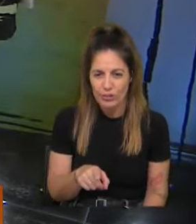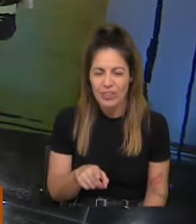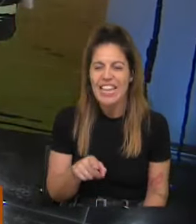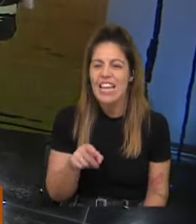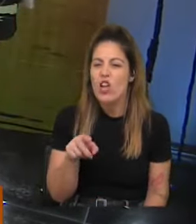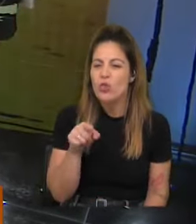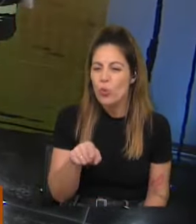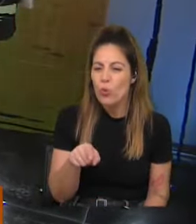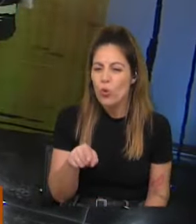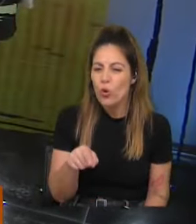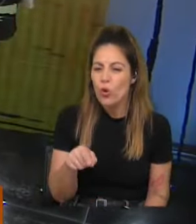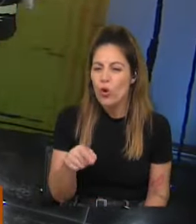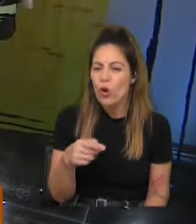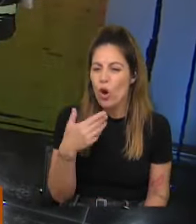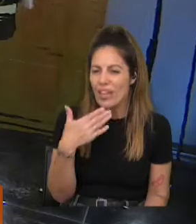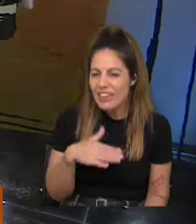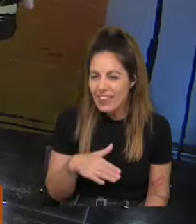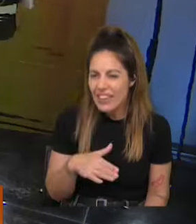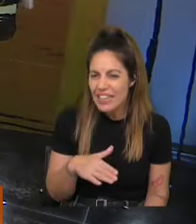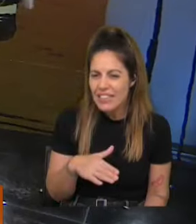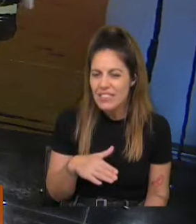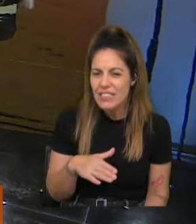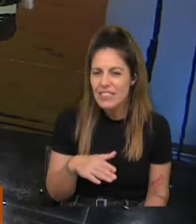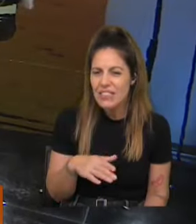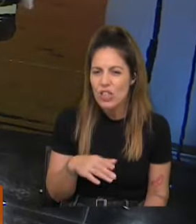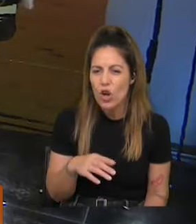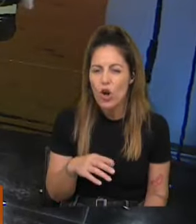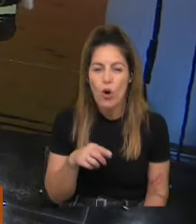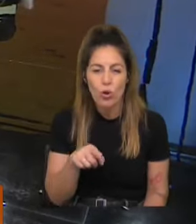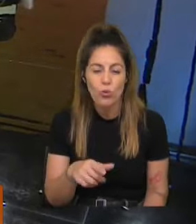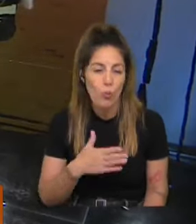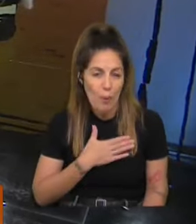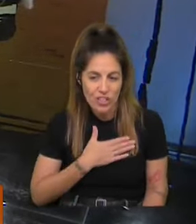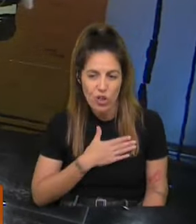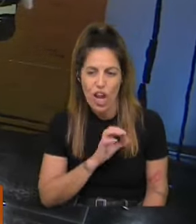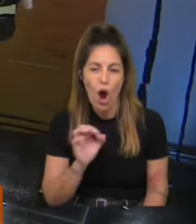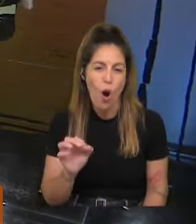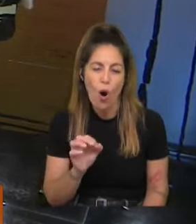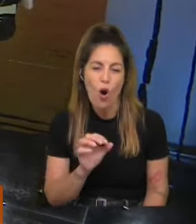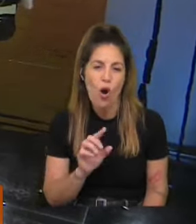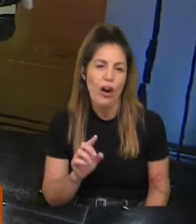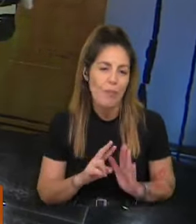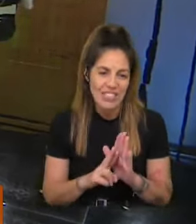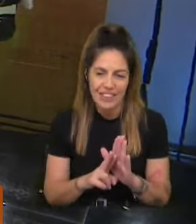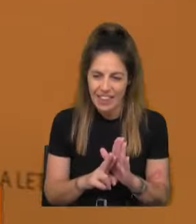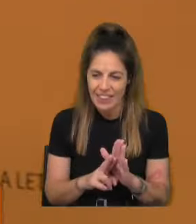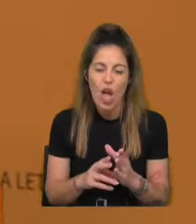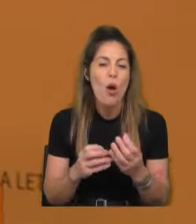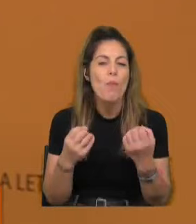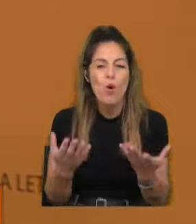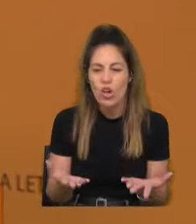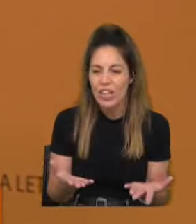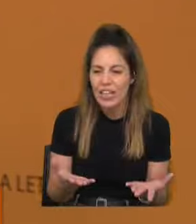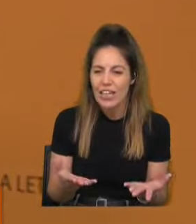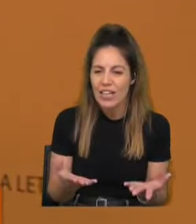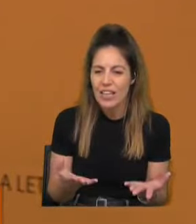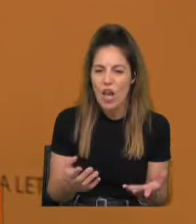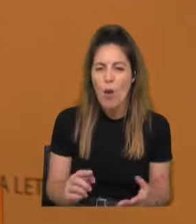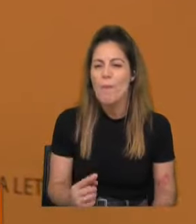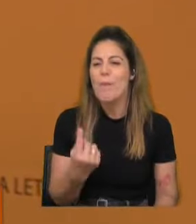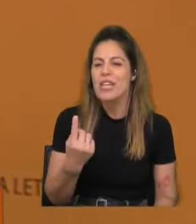lecturas hacés capaz vos a título personal no tanto como representante de la mesa ejecutiva del pitn Por qué eh